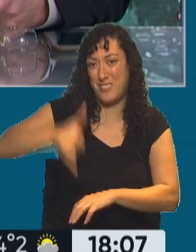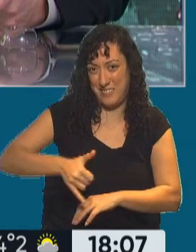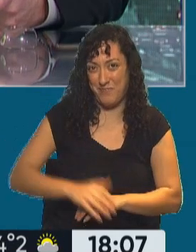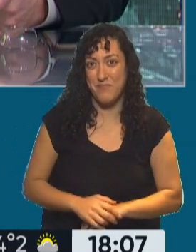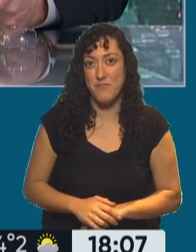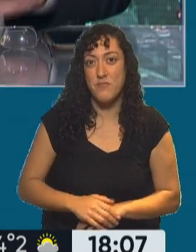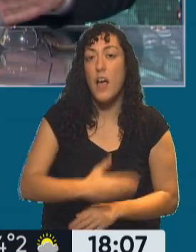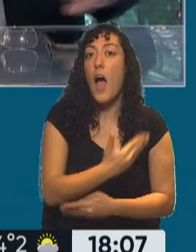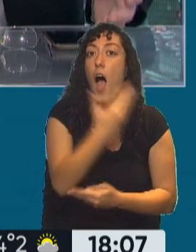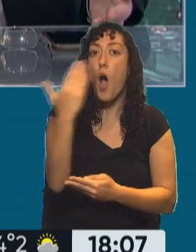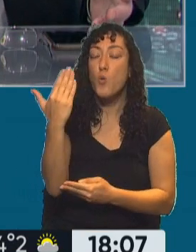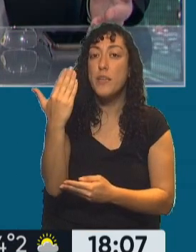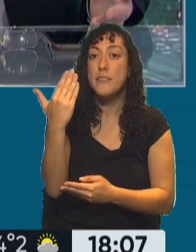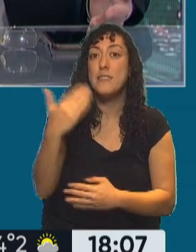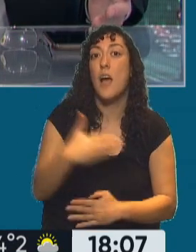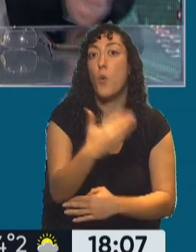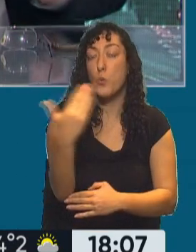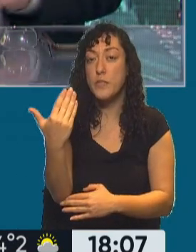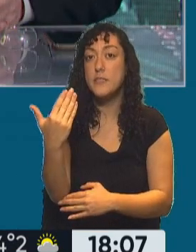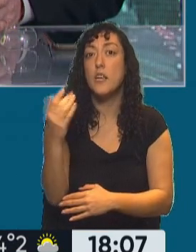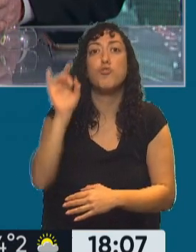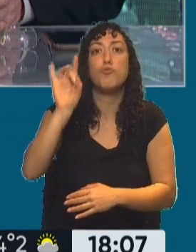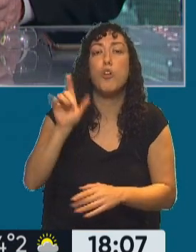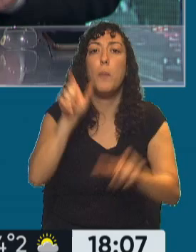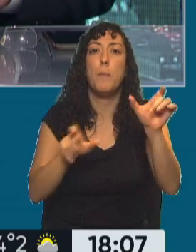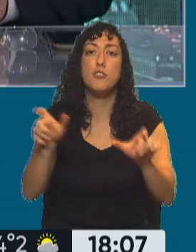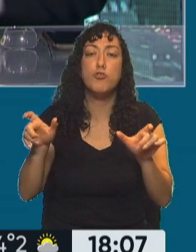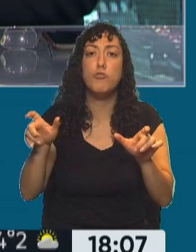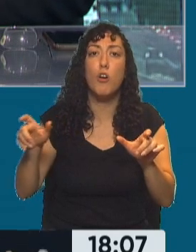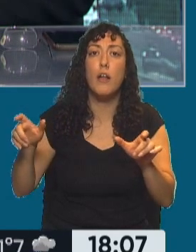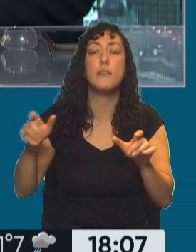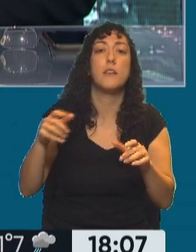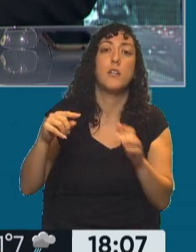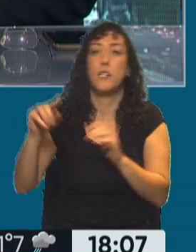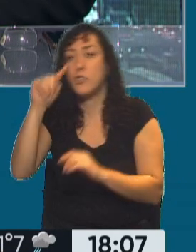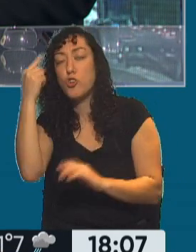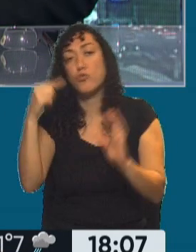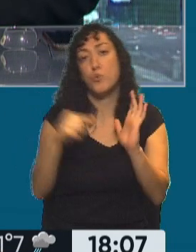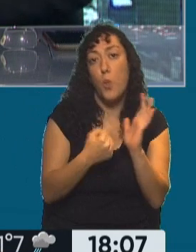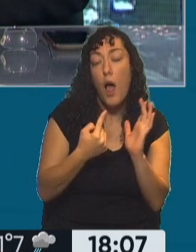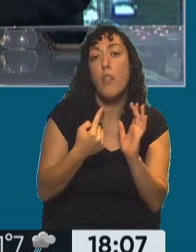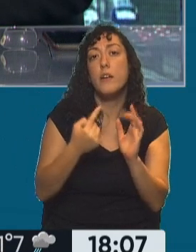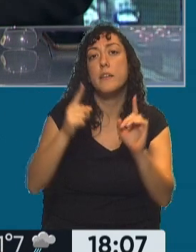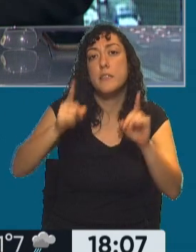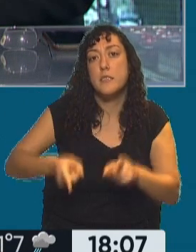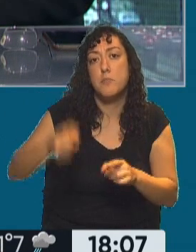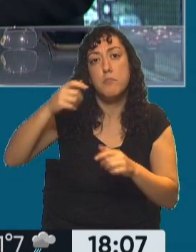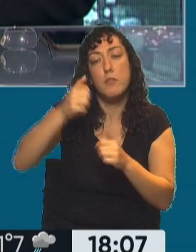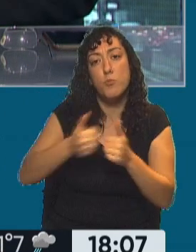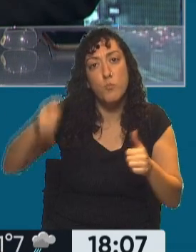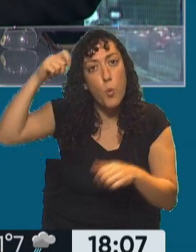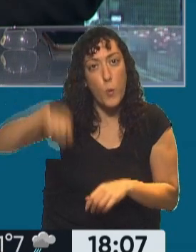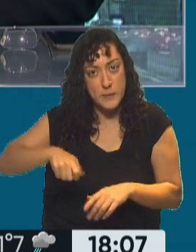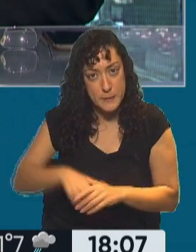esas audiencias van solamente las partes y los jueces de la Corte. Silvio Robles reconoció que estuvo, aunque dijo que estaba allí